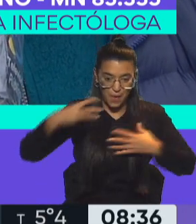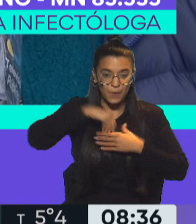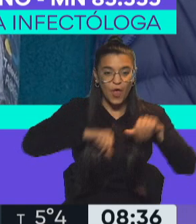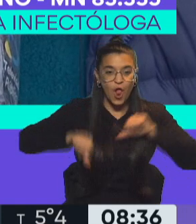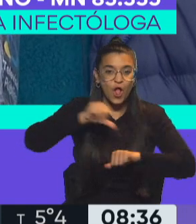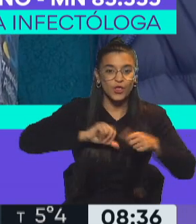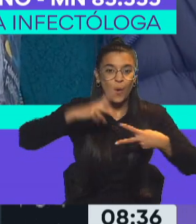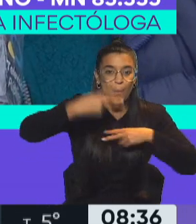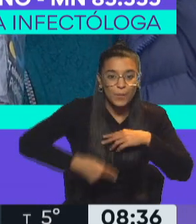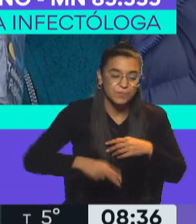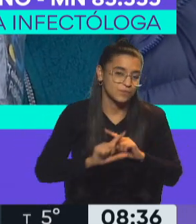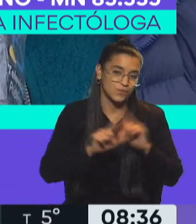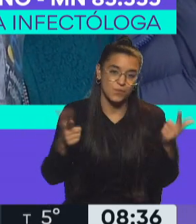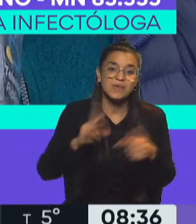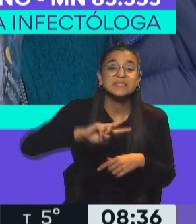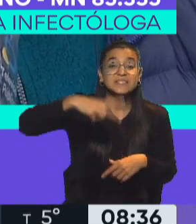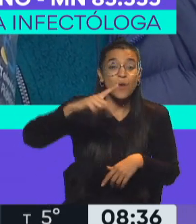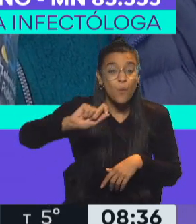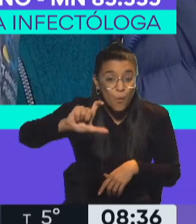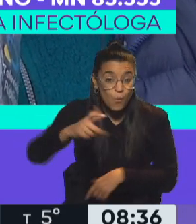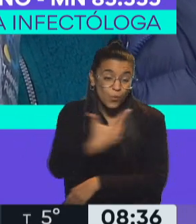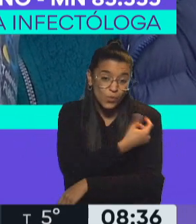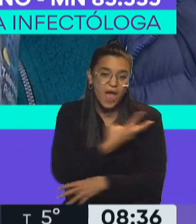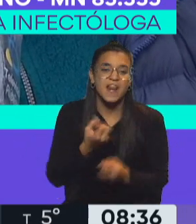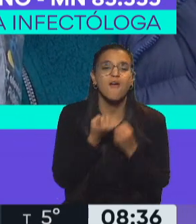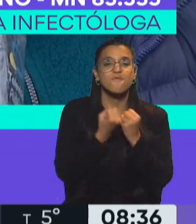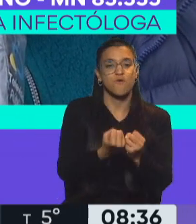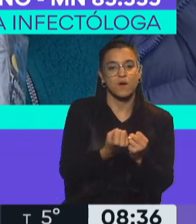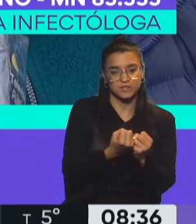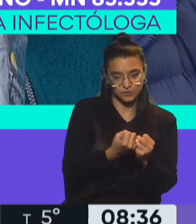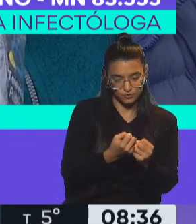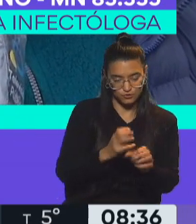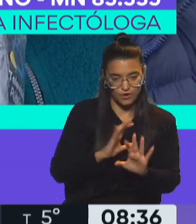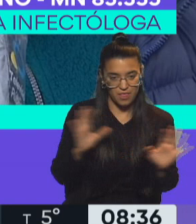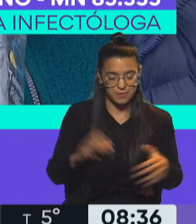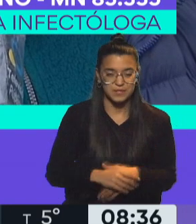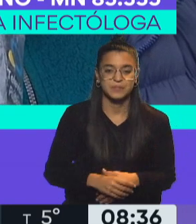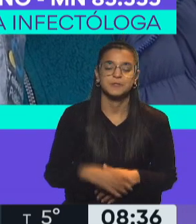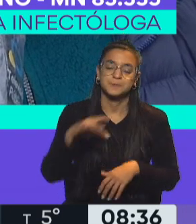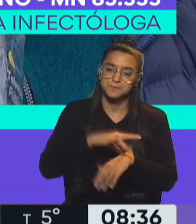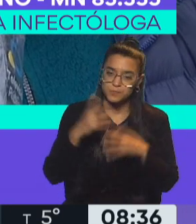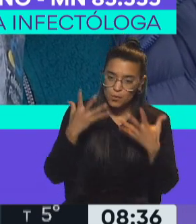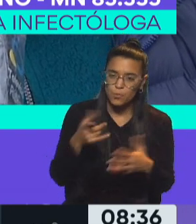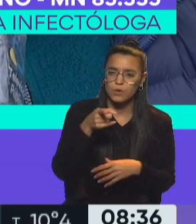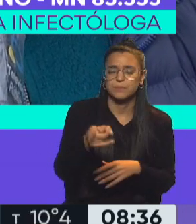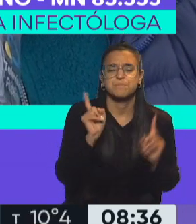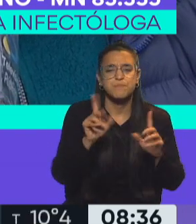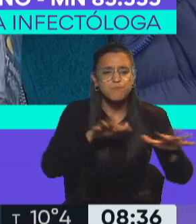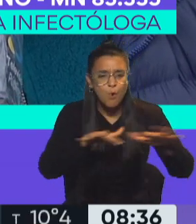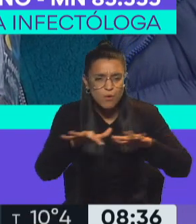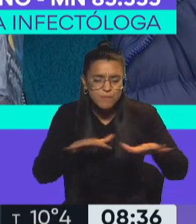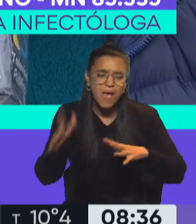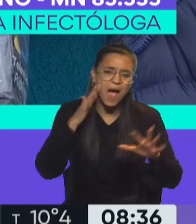Sencillamente, la idea de la segunda dosis es dar el refuerzo de esa inmunidad. Doctora, por supuesto, todos estos movimientos y